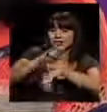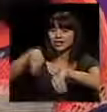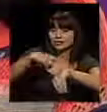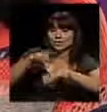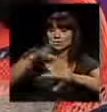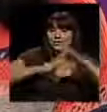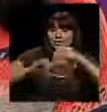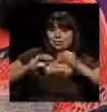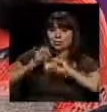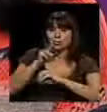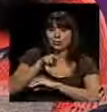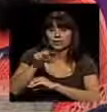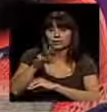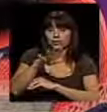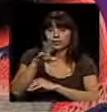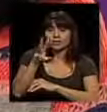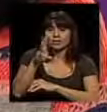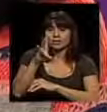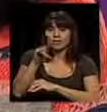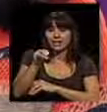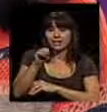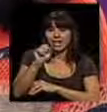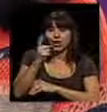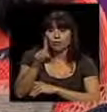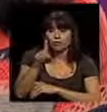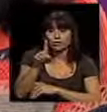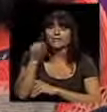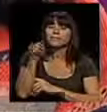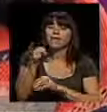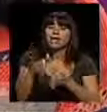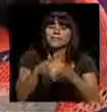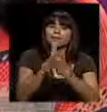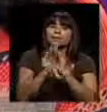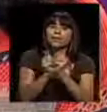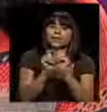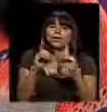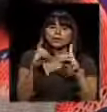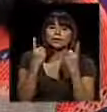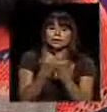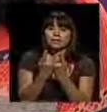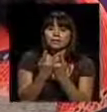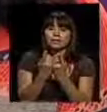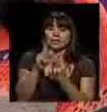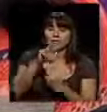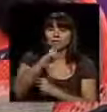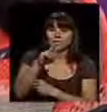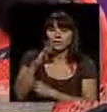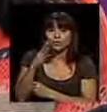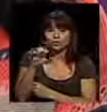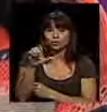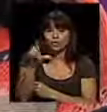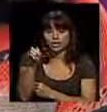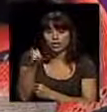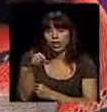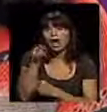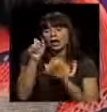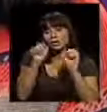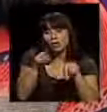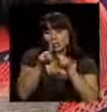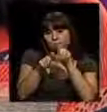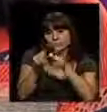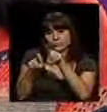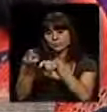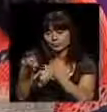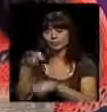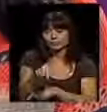Ciencias al 2256-7011, ahí solicitan con lo que es el departamento de tercer y cuarto ciclo y podrían hacer las